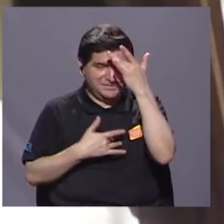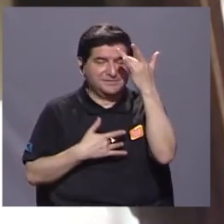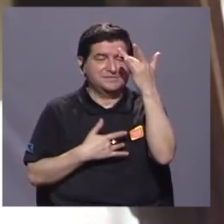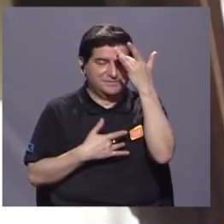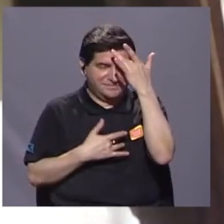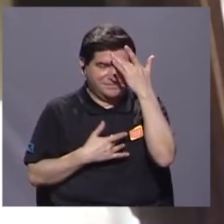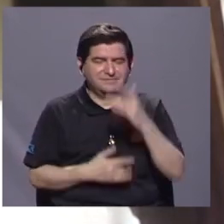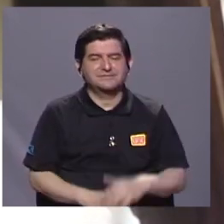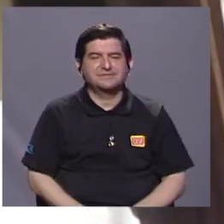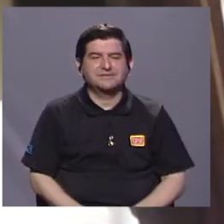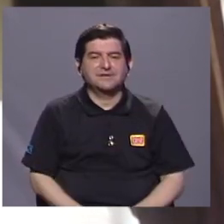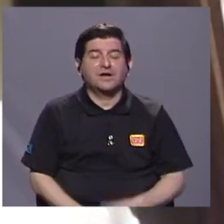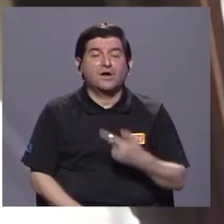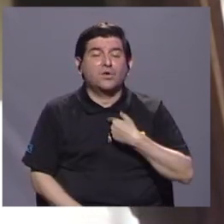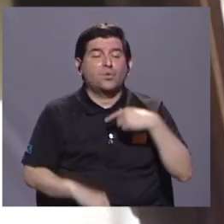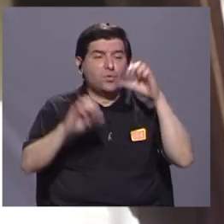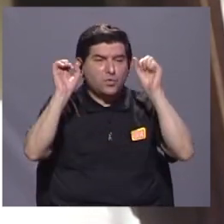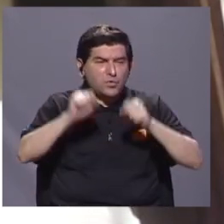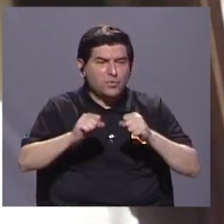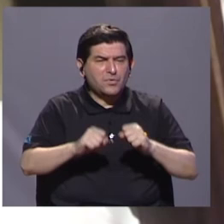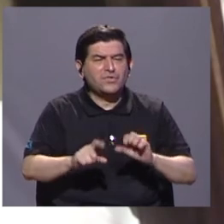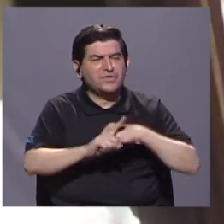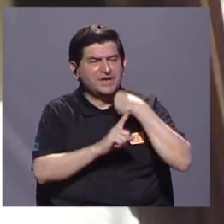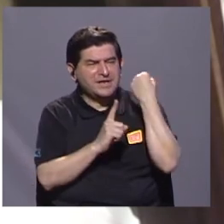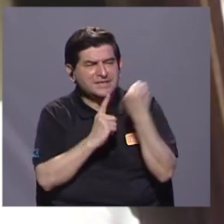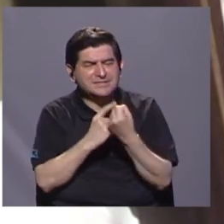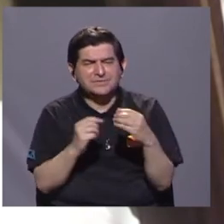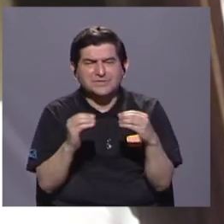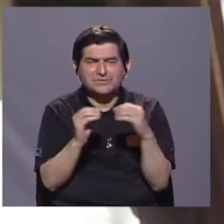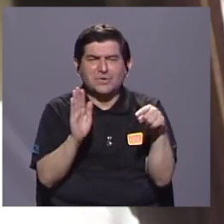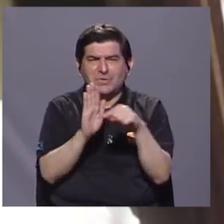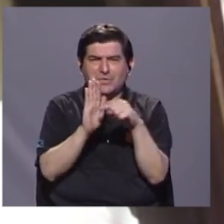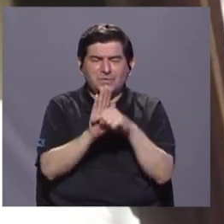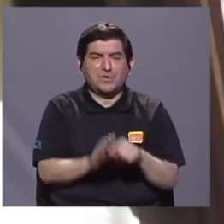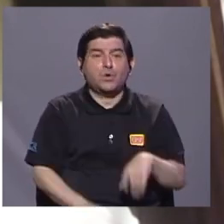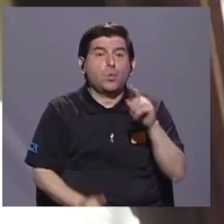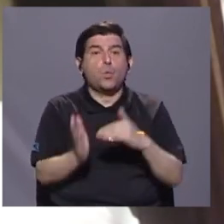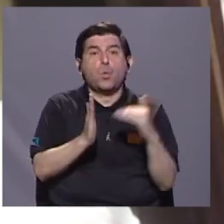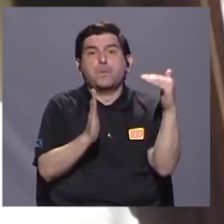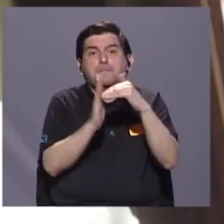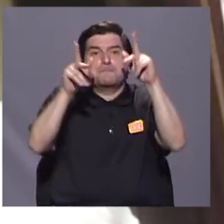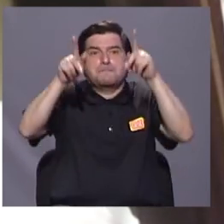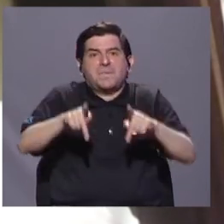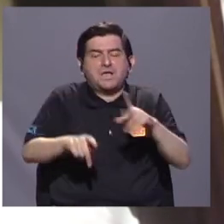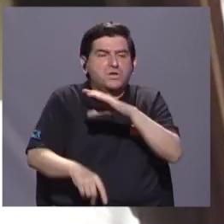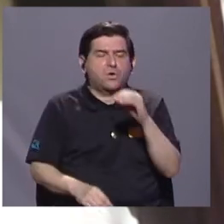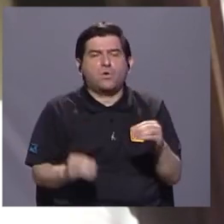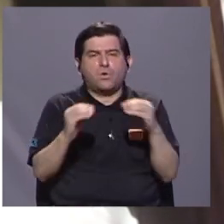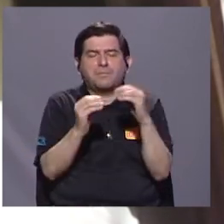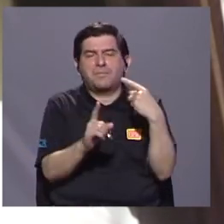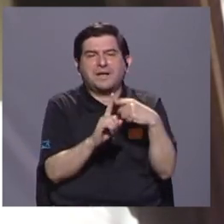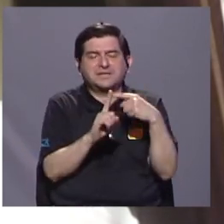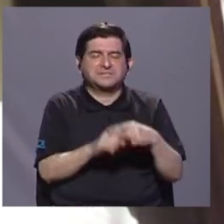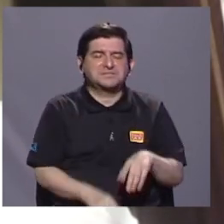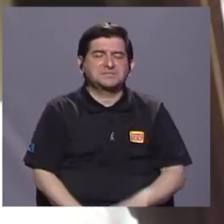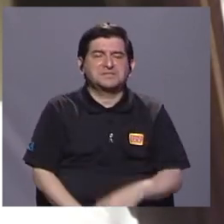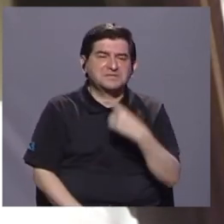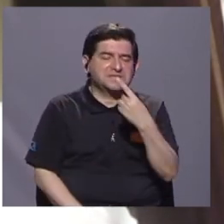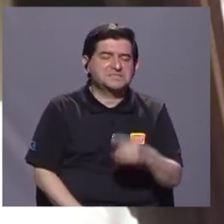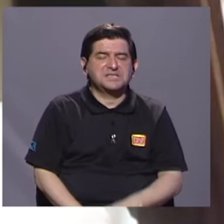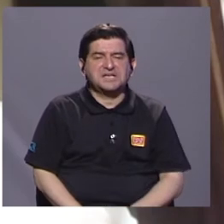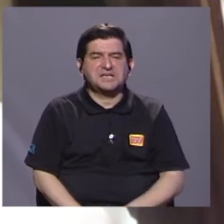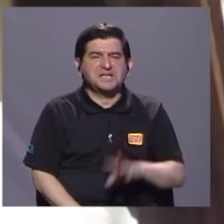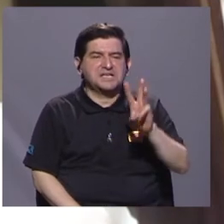contagiadas, de las cuales uno podría ir hasta un escenario más pesimista del millón de personas o a un escenario más optimista de 600 mil, 700